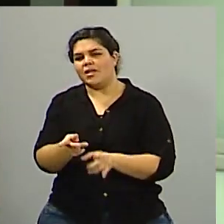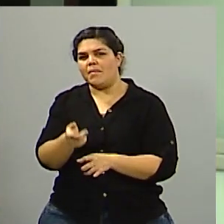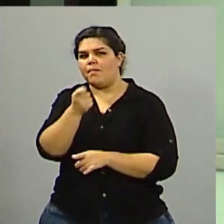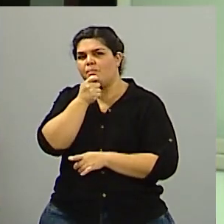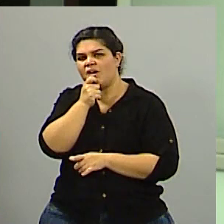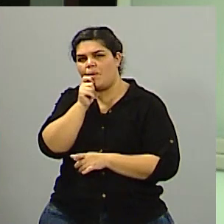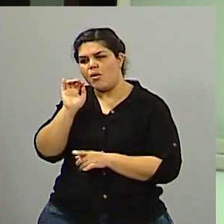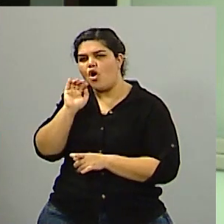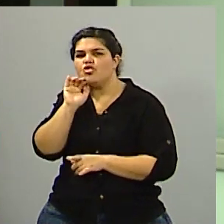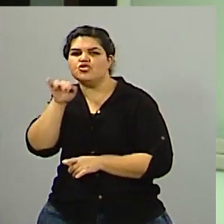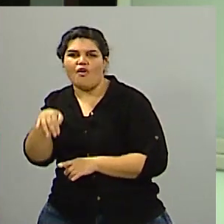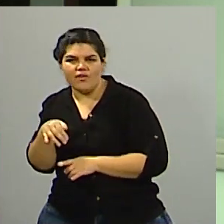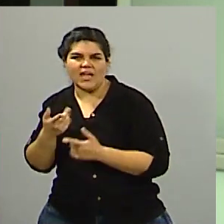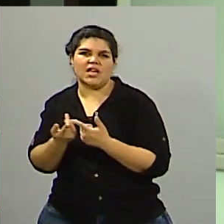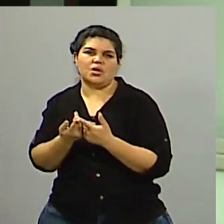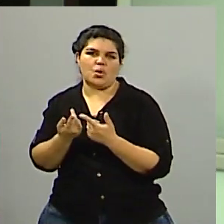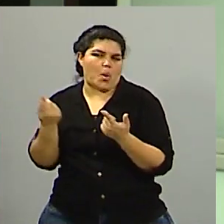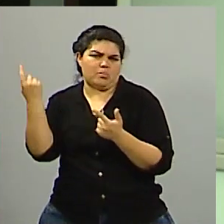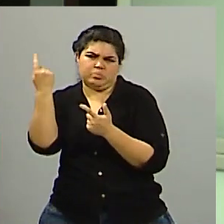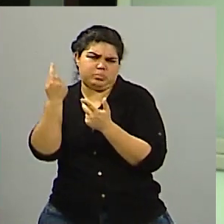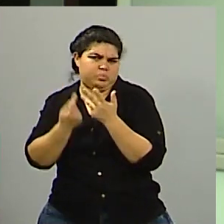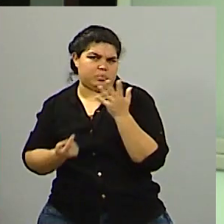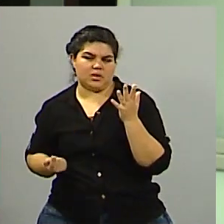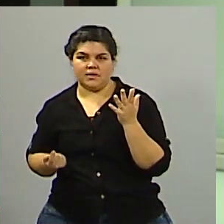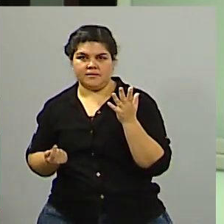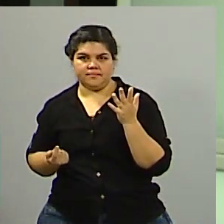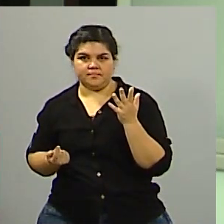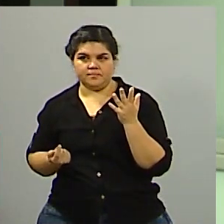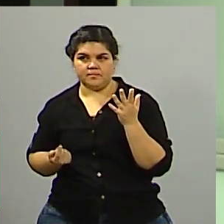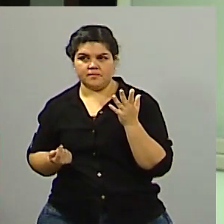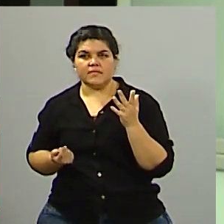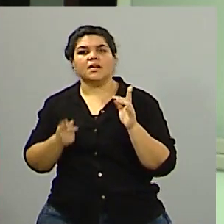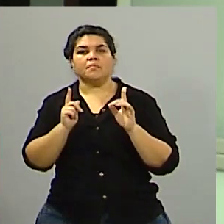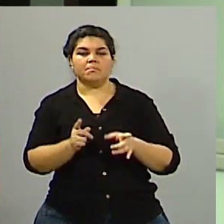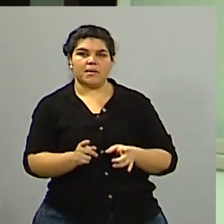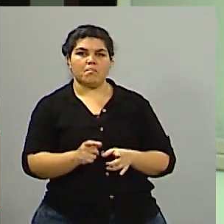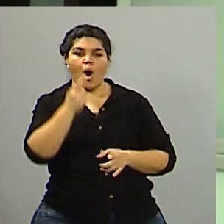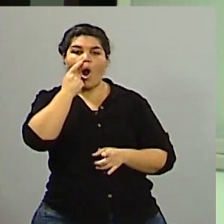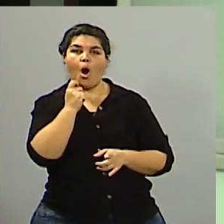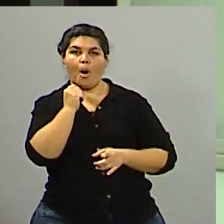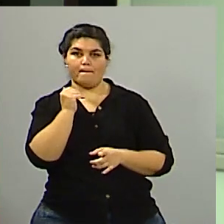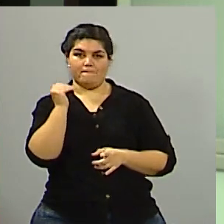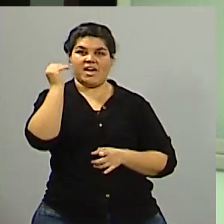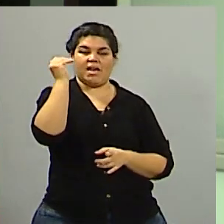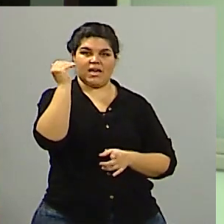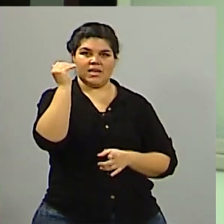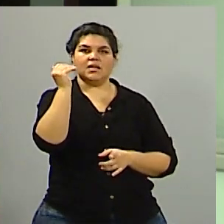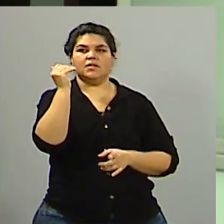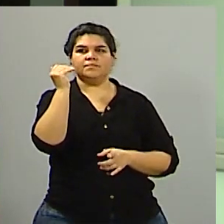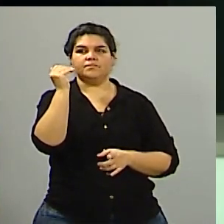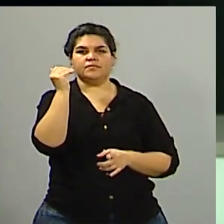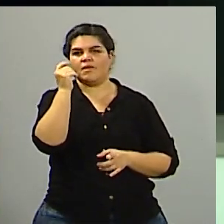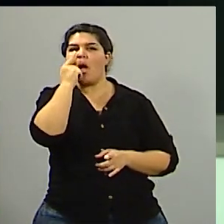generalmente mayoritariamente mayores, es lo que dice este dato, ¿no? Esa violencia le ejerce un hombre más sobre los abuelos en general, o las